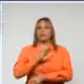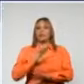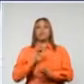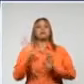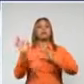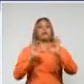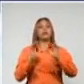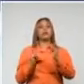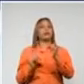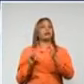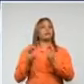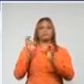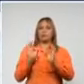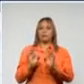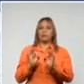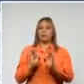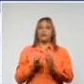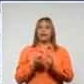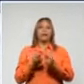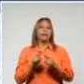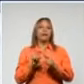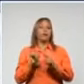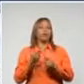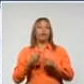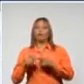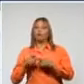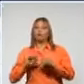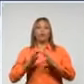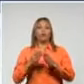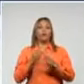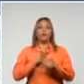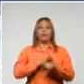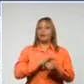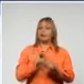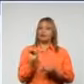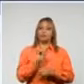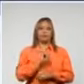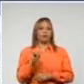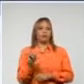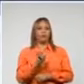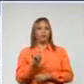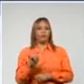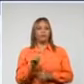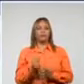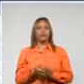Pero eso no pasa así con todas las enfermedades. Y con la COVID no existe